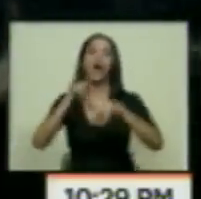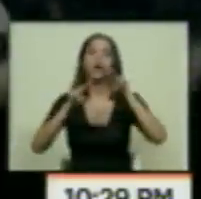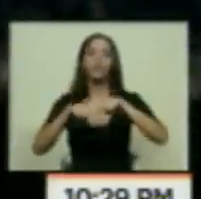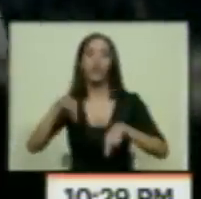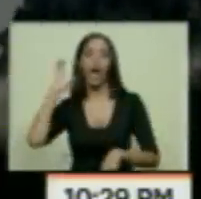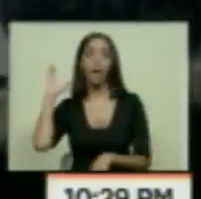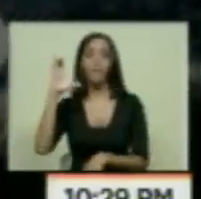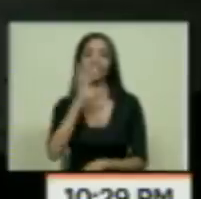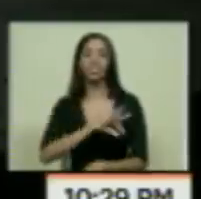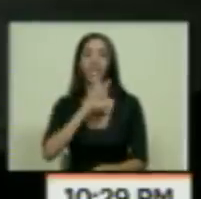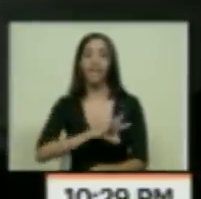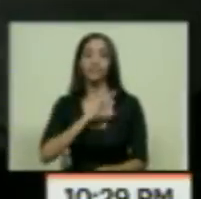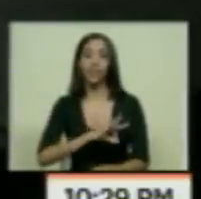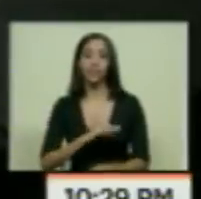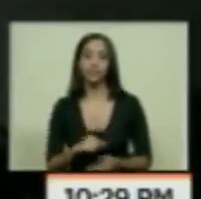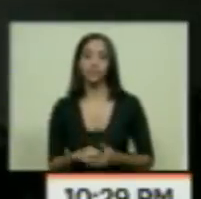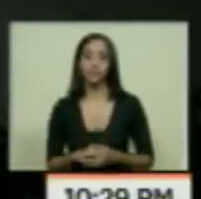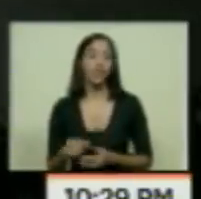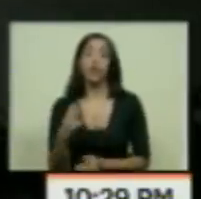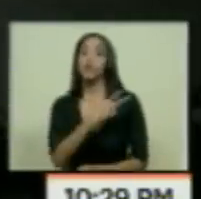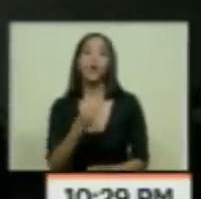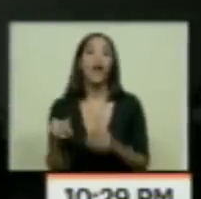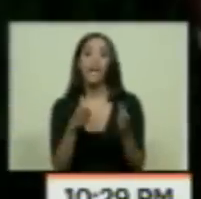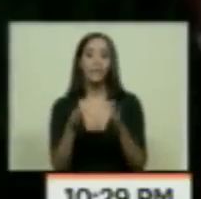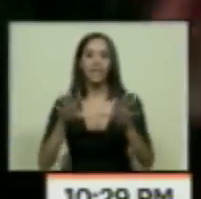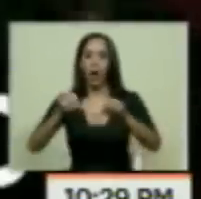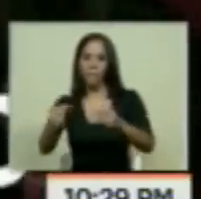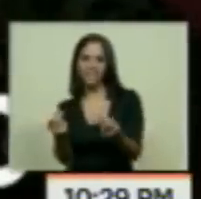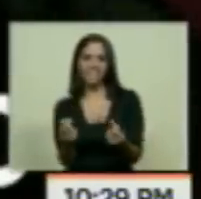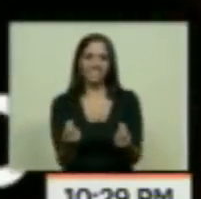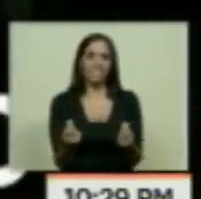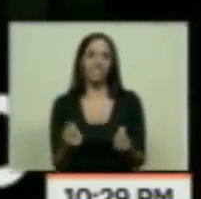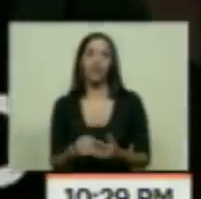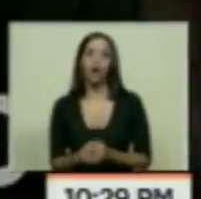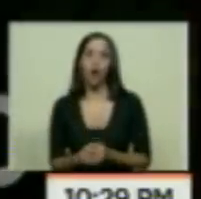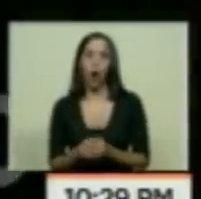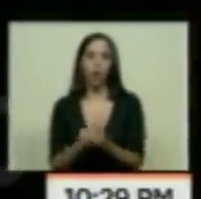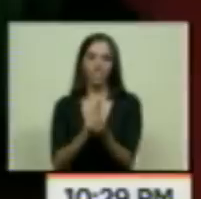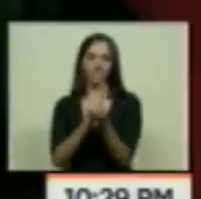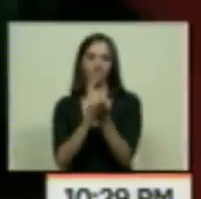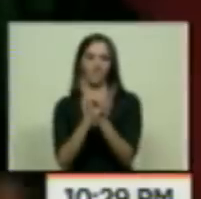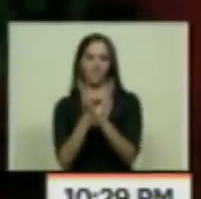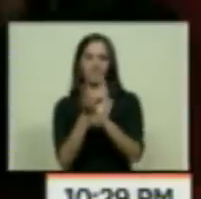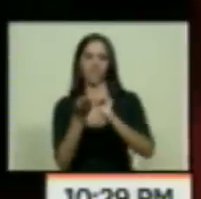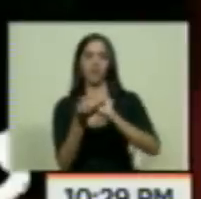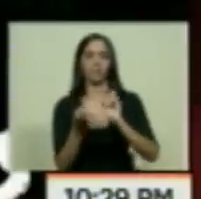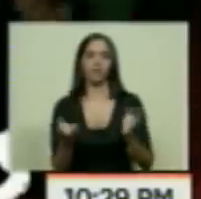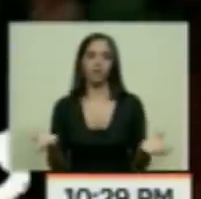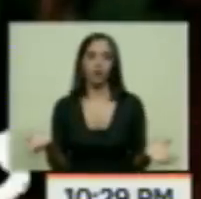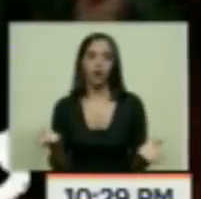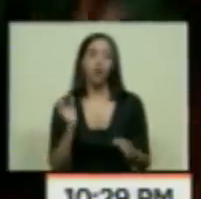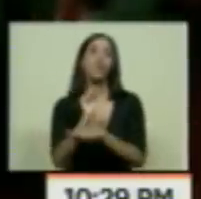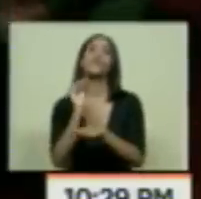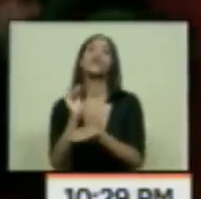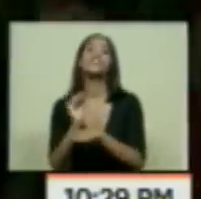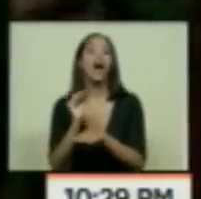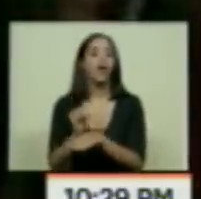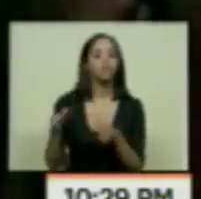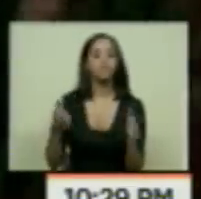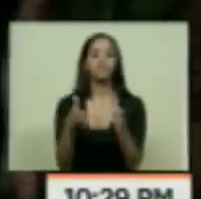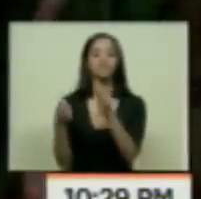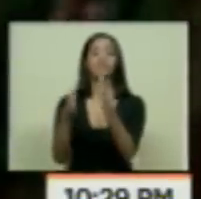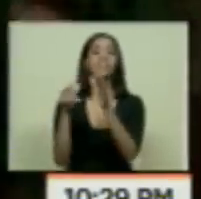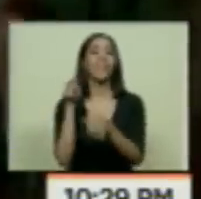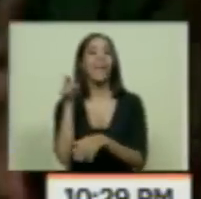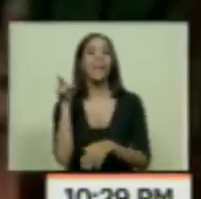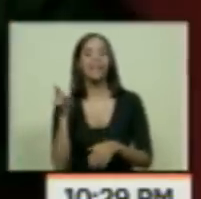patria socialista. No es el camino del capitalismo o del reformismo. Cuidado con las corrientes esas